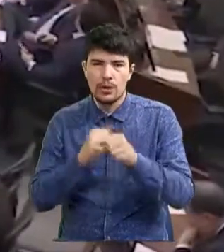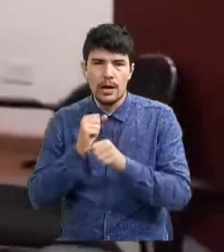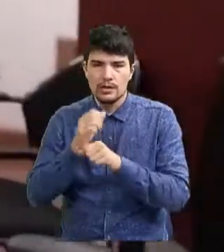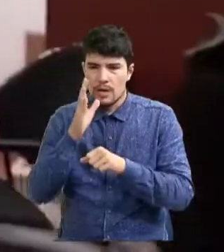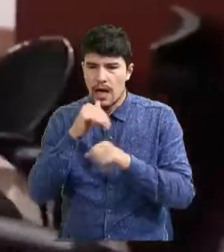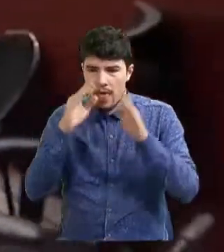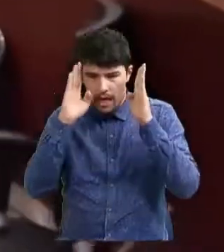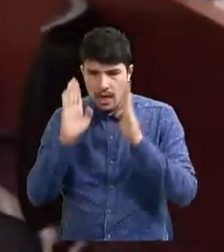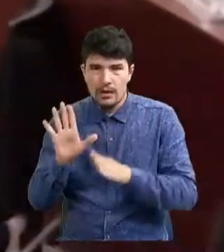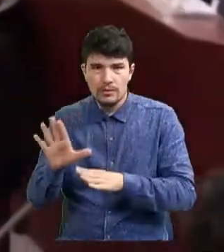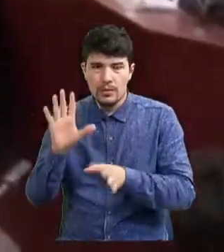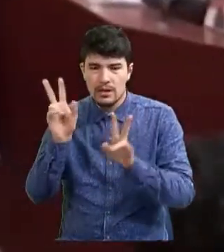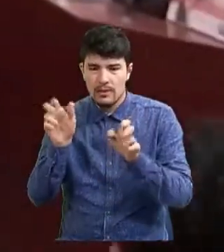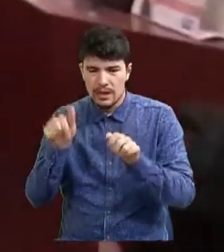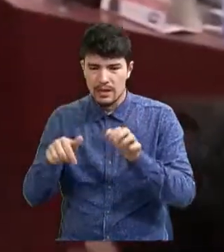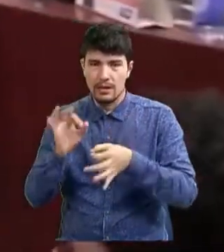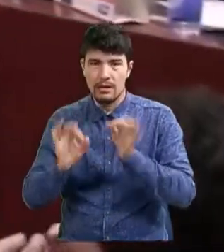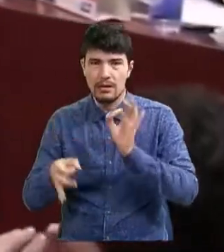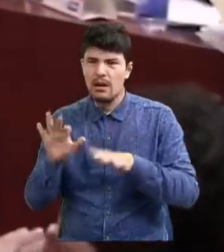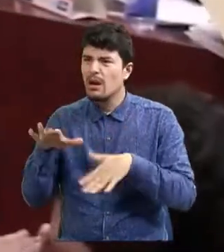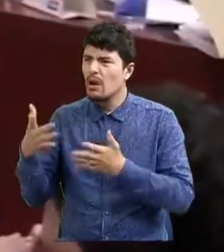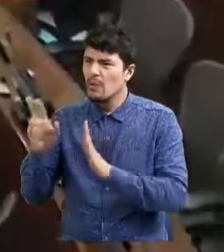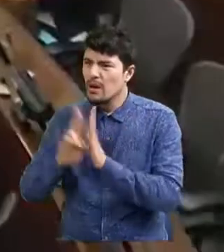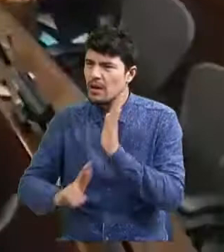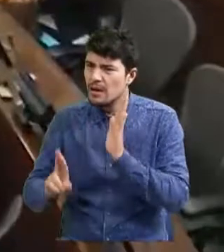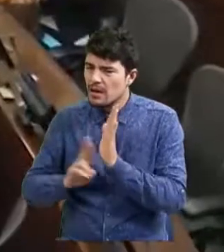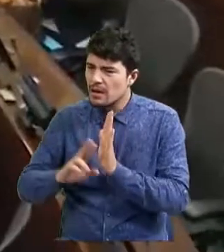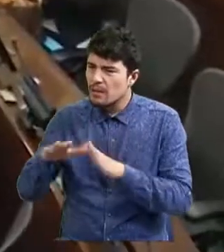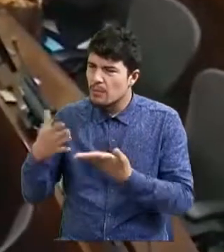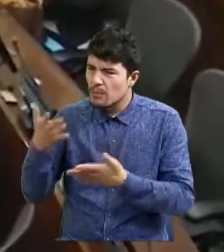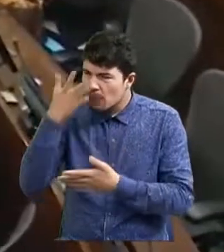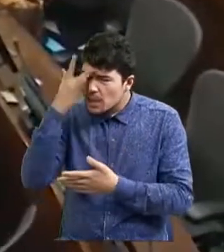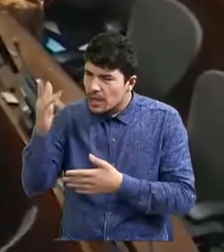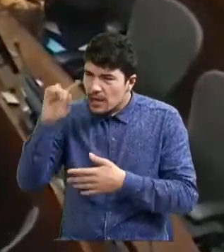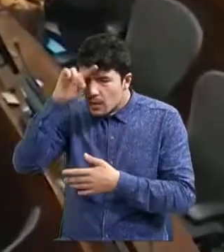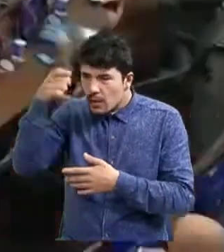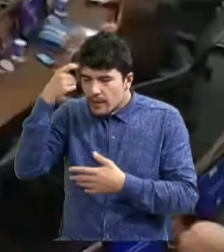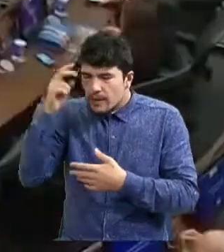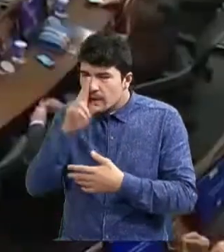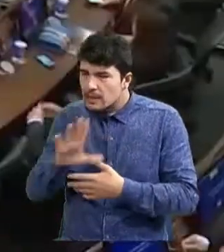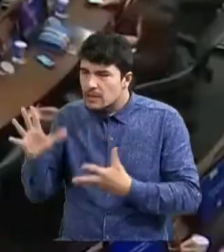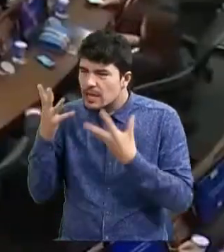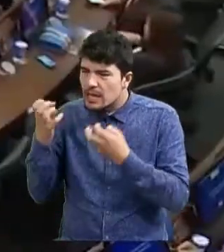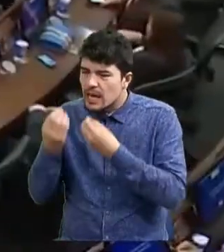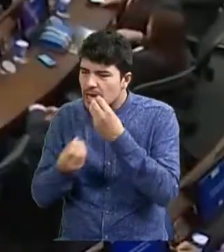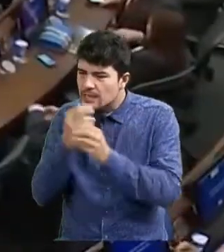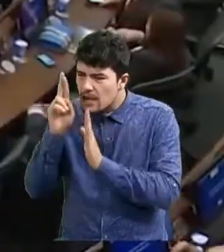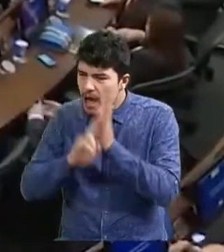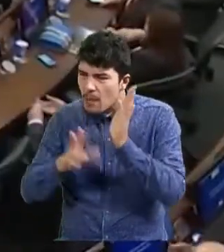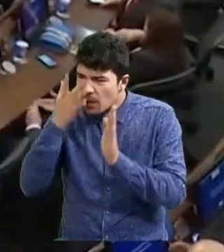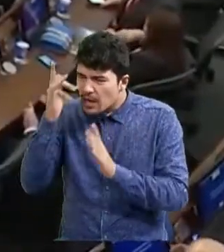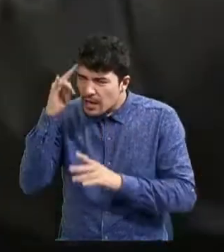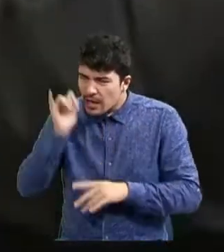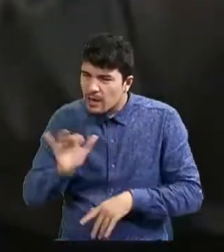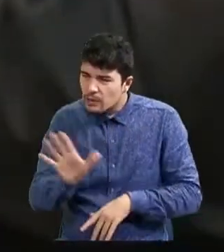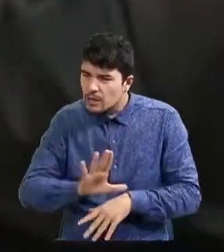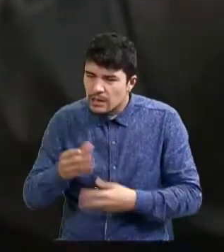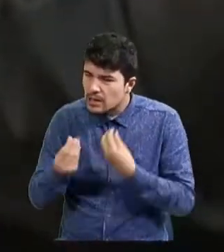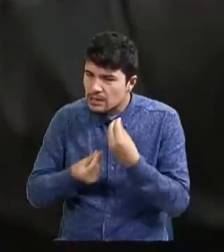en estos ocho años casi descuidó el tema de la justicia. ¿Cómo sería ese referendo? ¿Por qué el gobierno nacional quiere eso a través de un referendo? ¿Por qué lo creen ustedes?